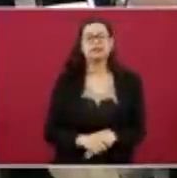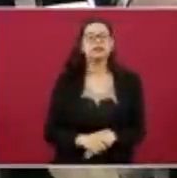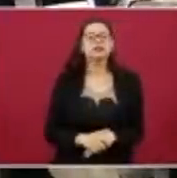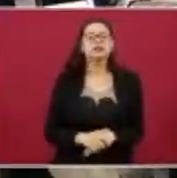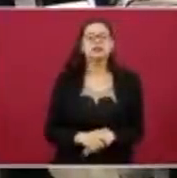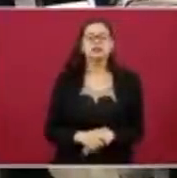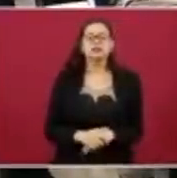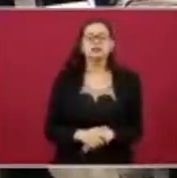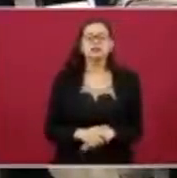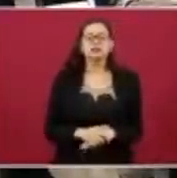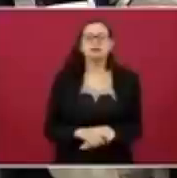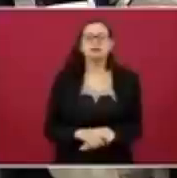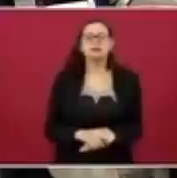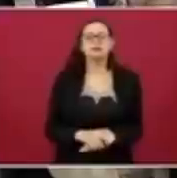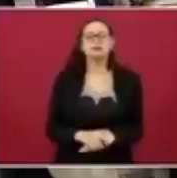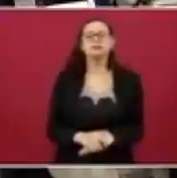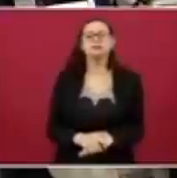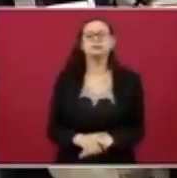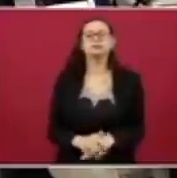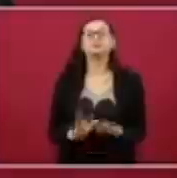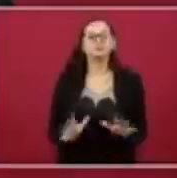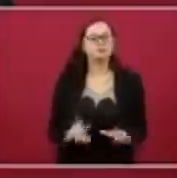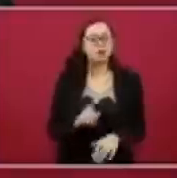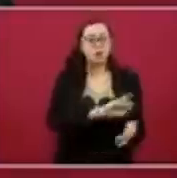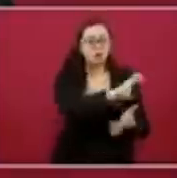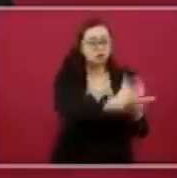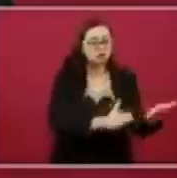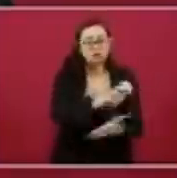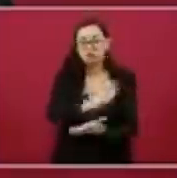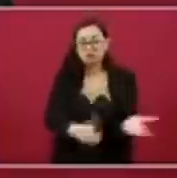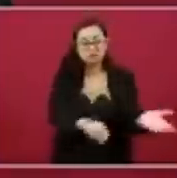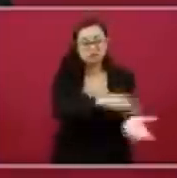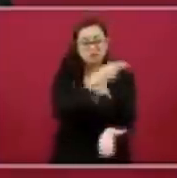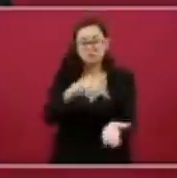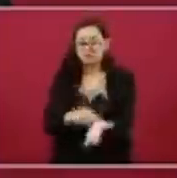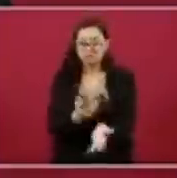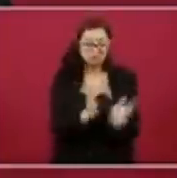está contratado se respeta.